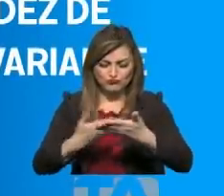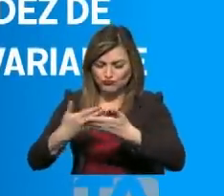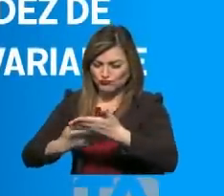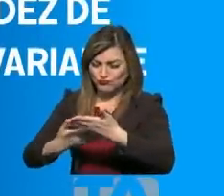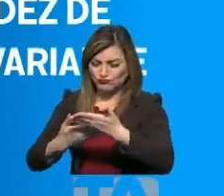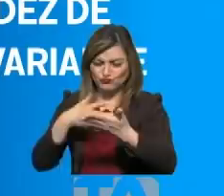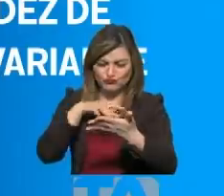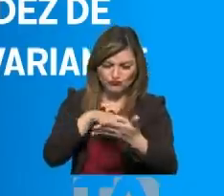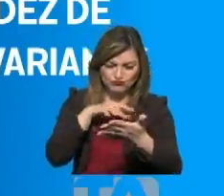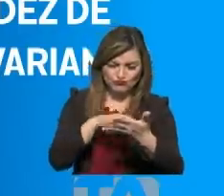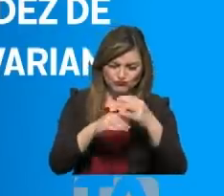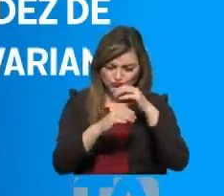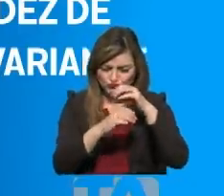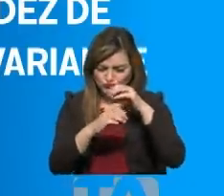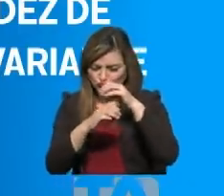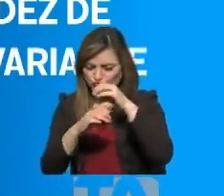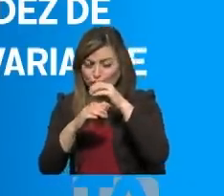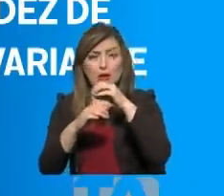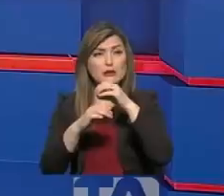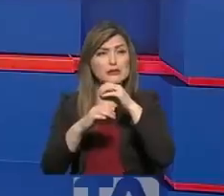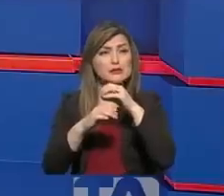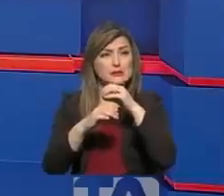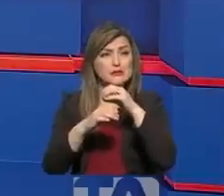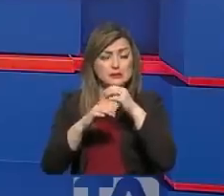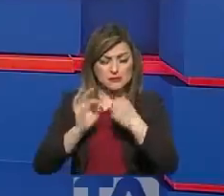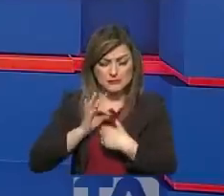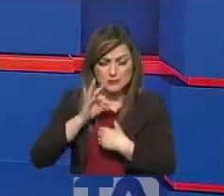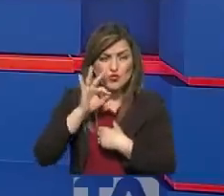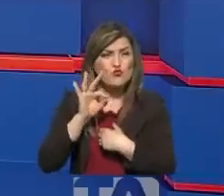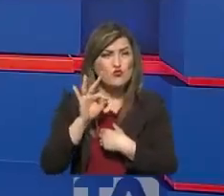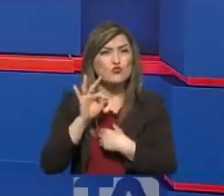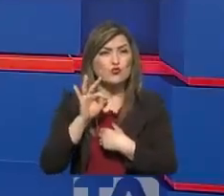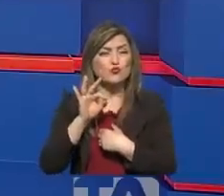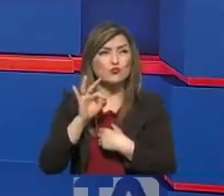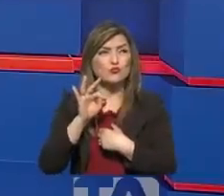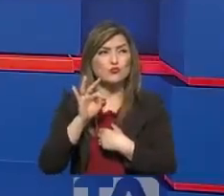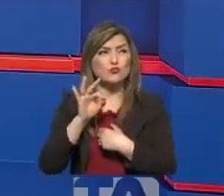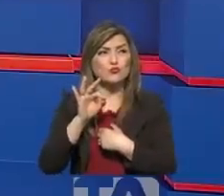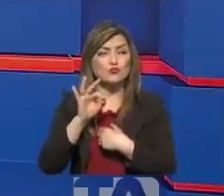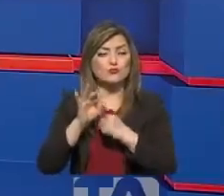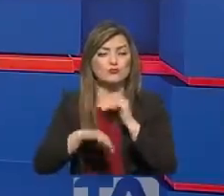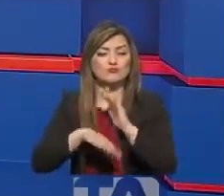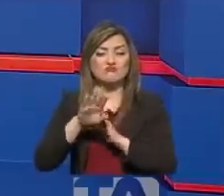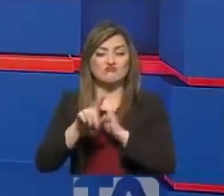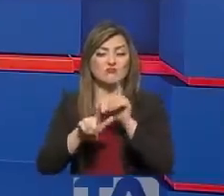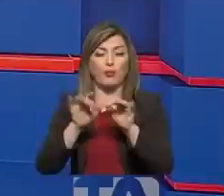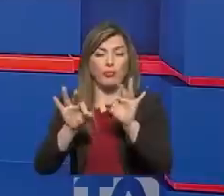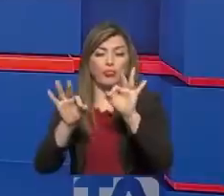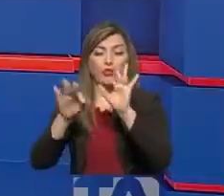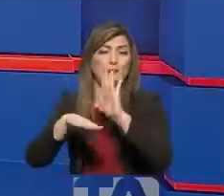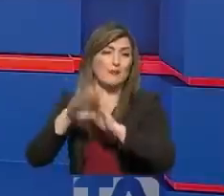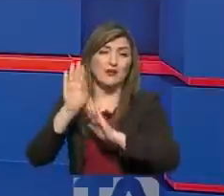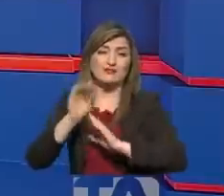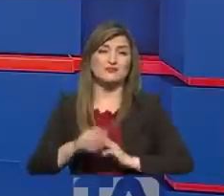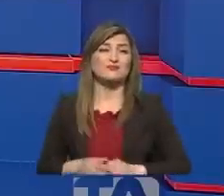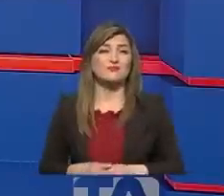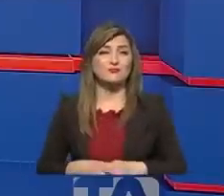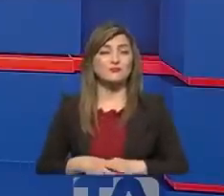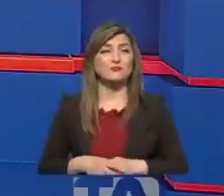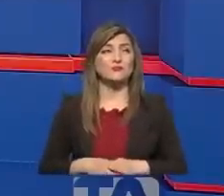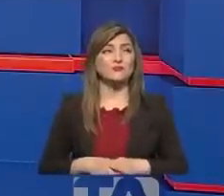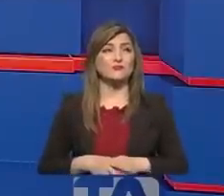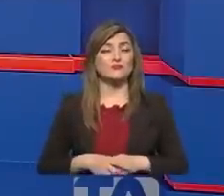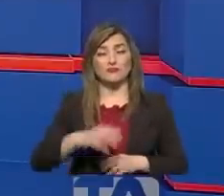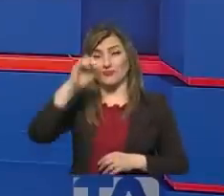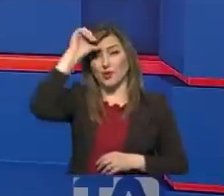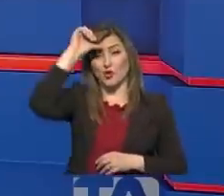estos estudios se realizaban, se demostró que la variante ya estaba en la gran mayoría de los contagios. Igualmente, esta variante ha salido de India, está